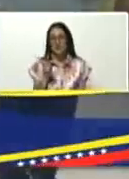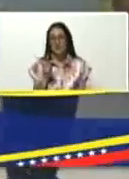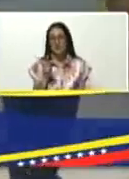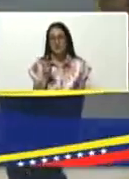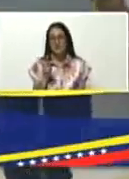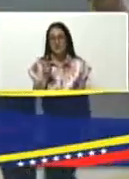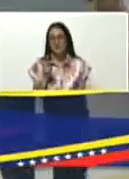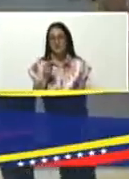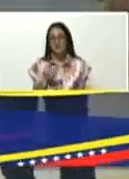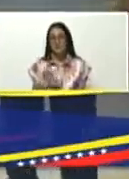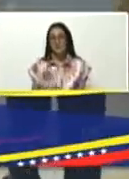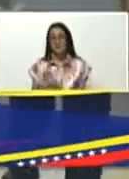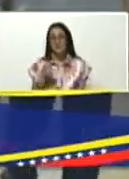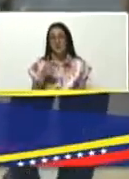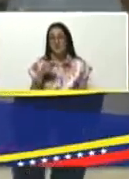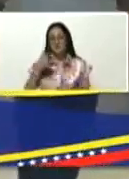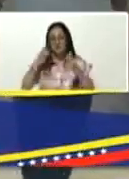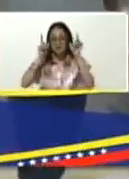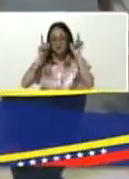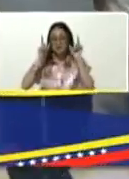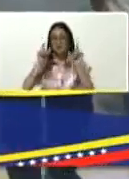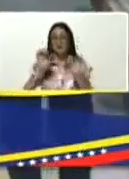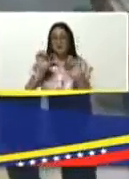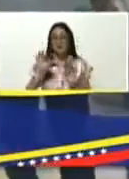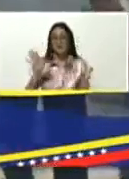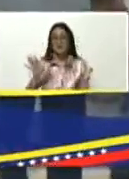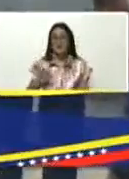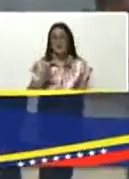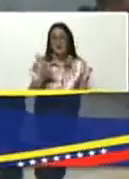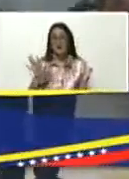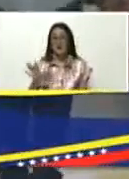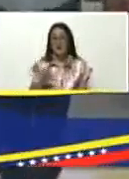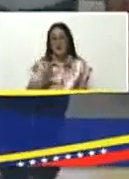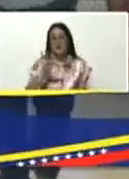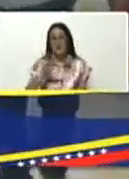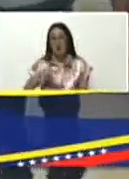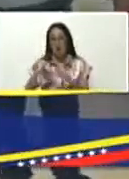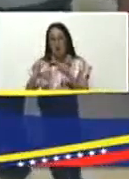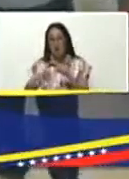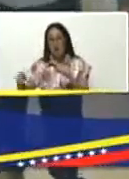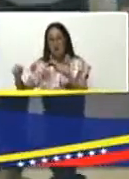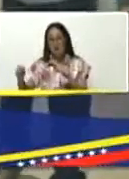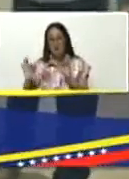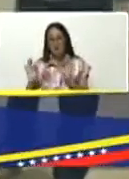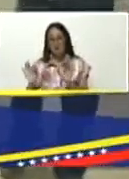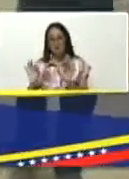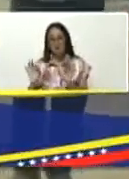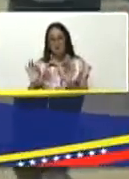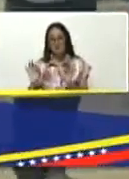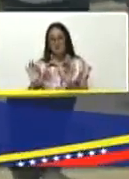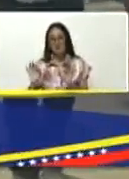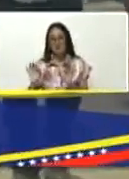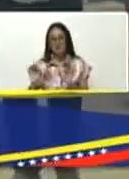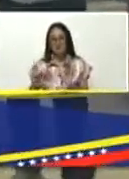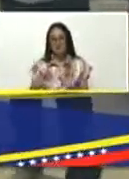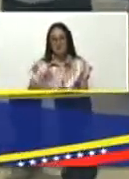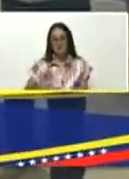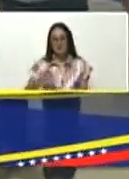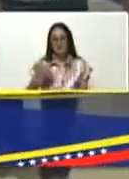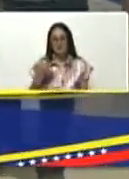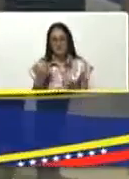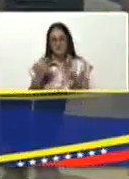donde mayor cantidad de búfala a nivel continental, no a nivel nacional, sino a nivel continental, donde mayor